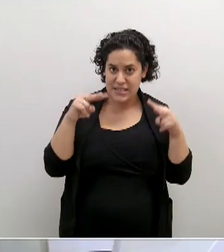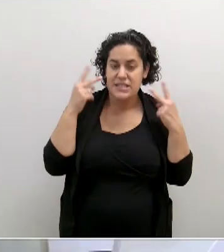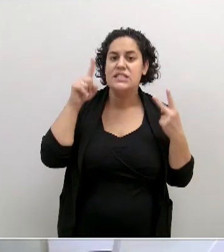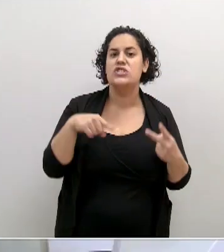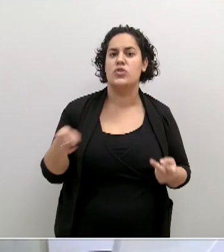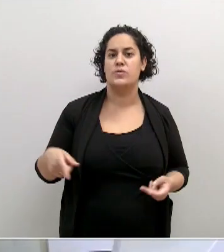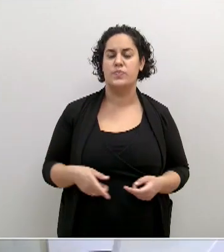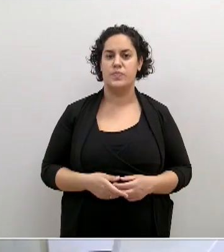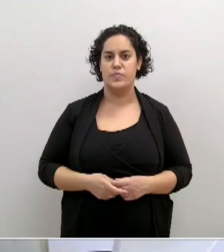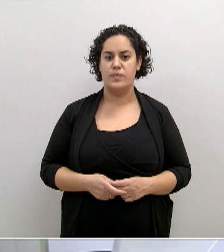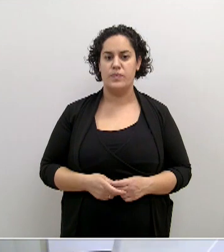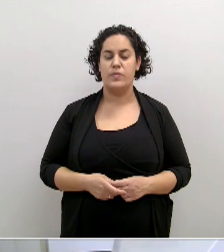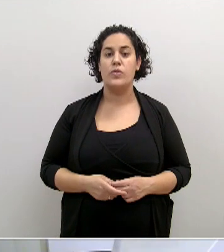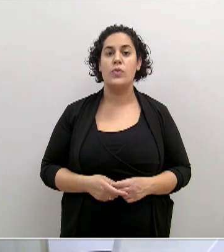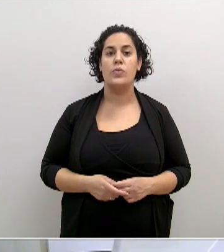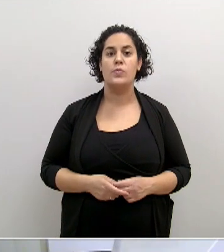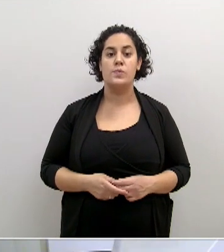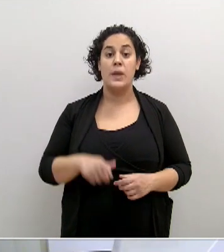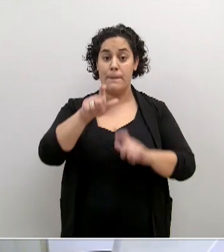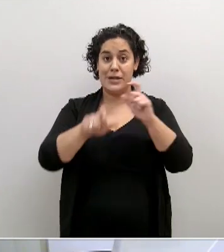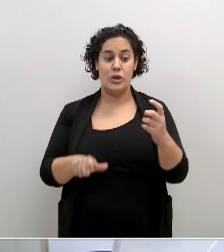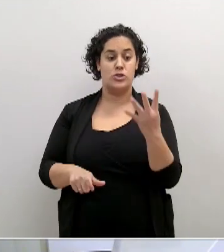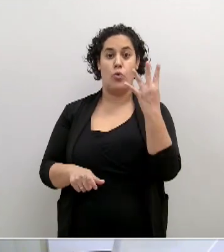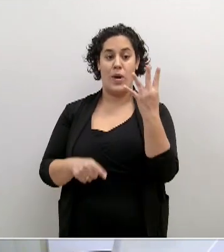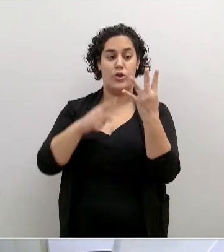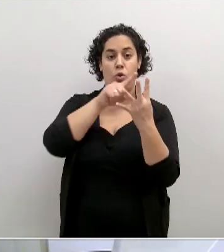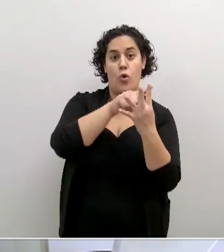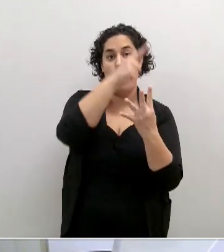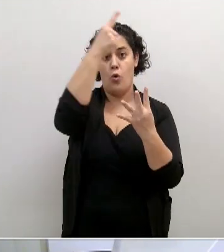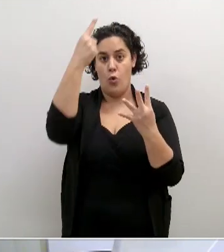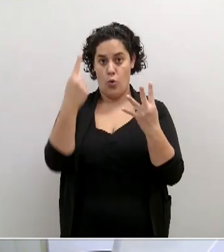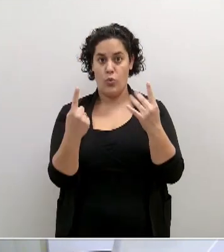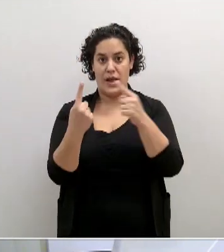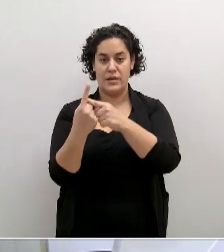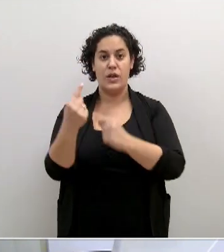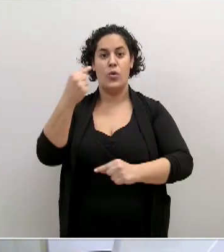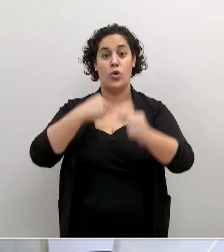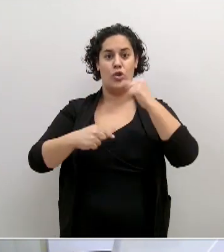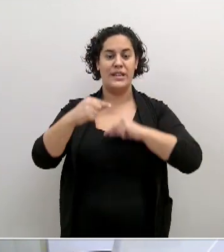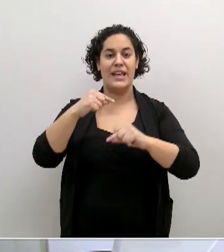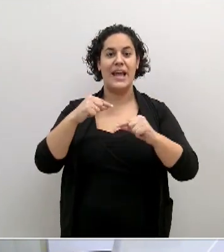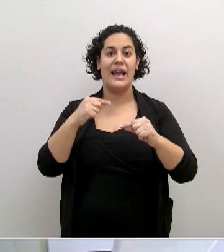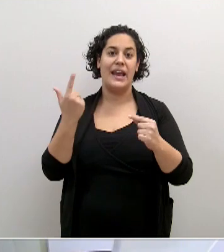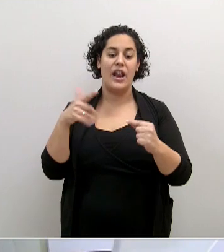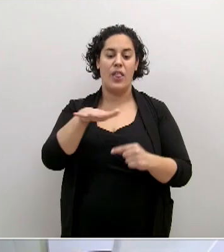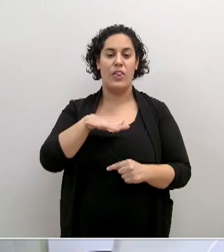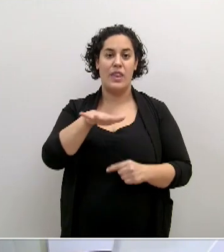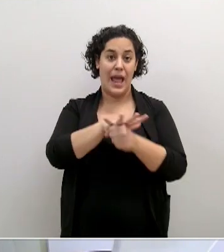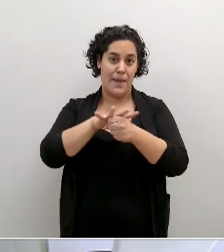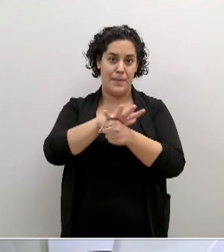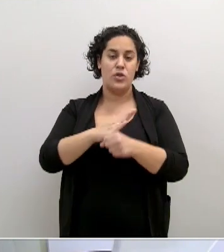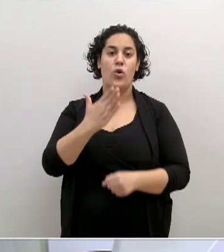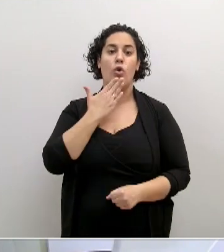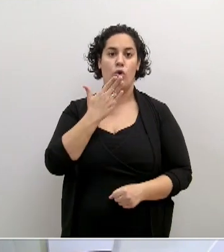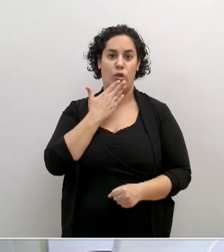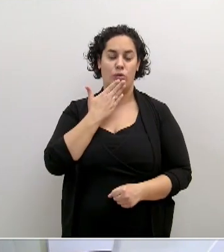venido, aproximadamente 1 de cada 4 personas, el contagio lo tiene en el ocio. Y en el ocio, una parte importante del